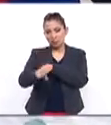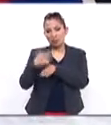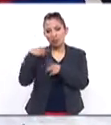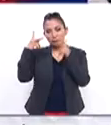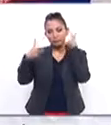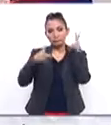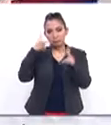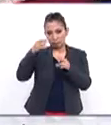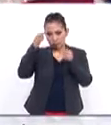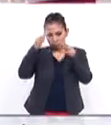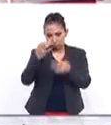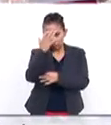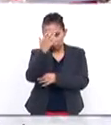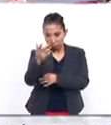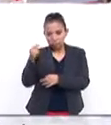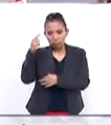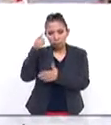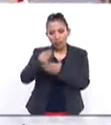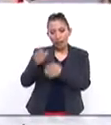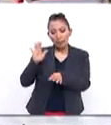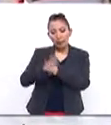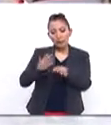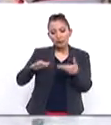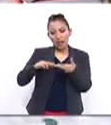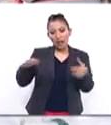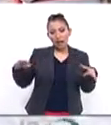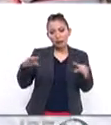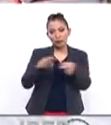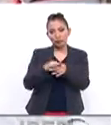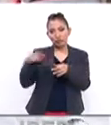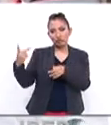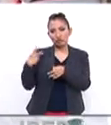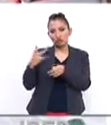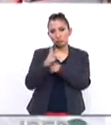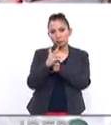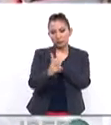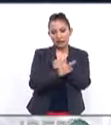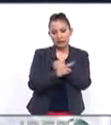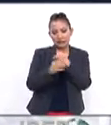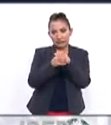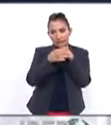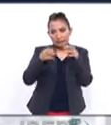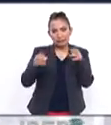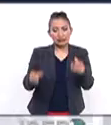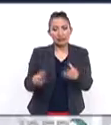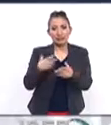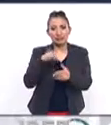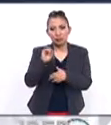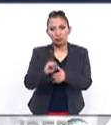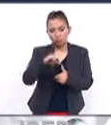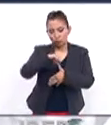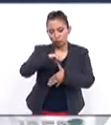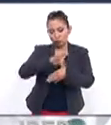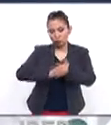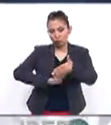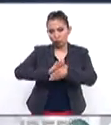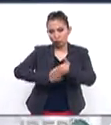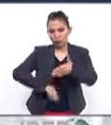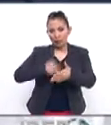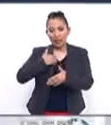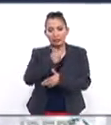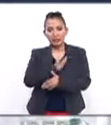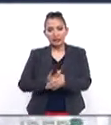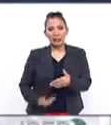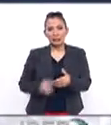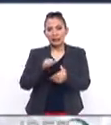una visita oficial con el fin de reforzar las relaciones precisamente entre estos dos gigantes del sur. El mandatario